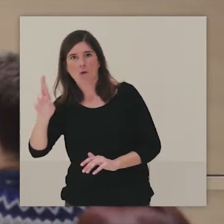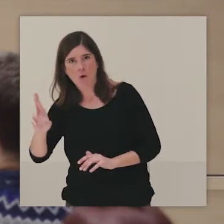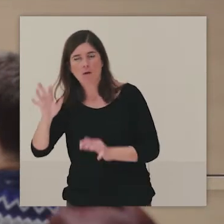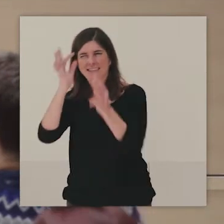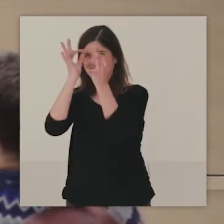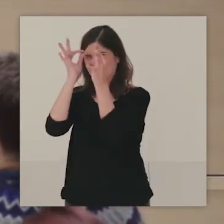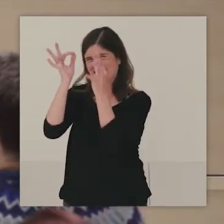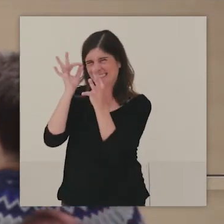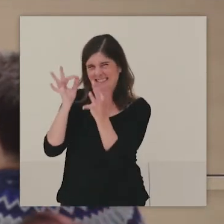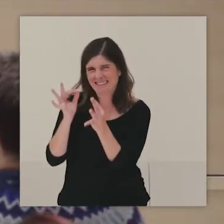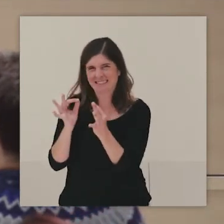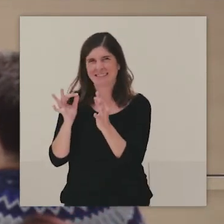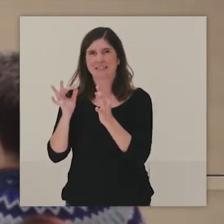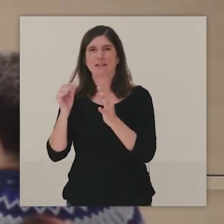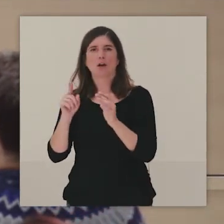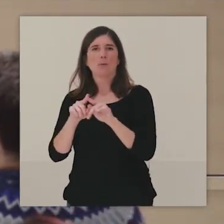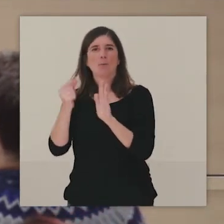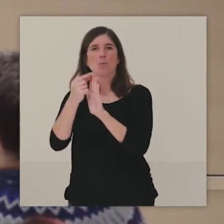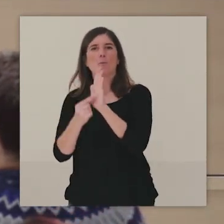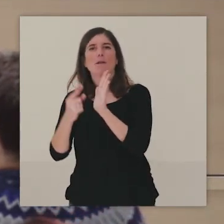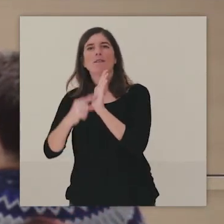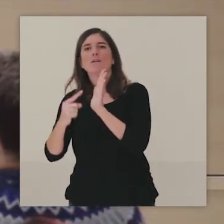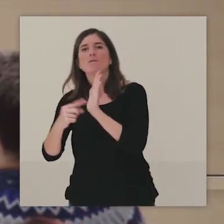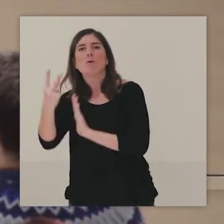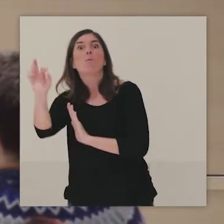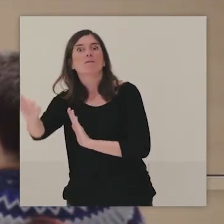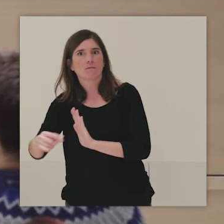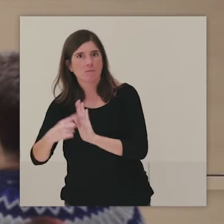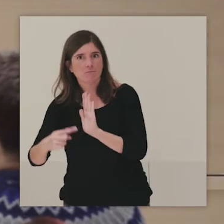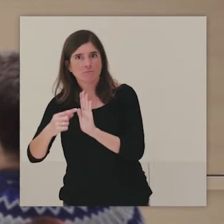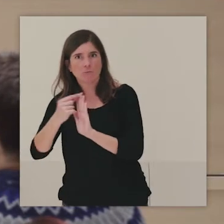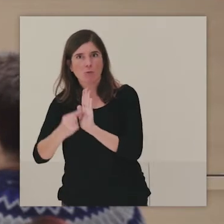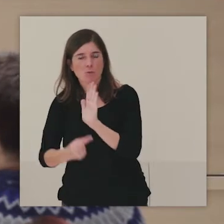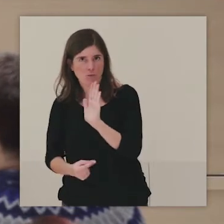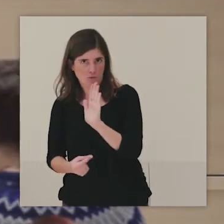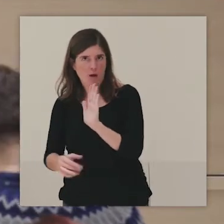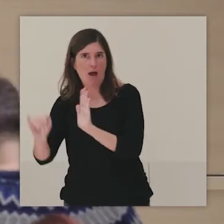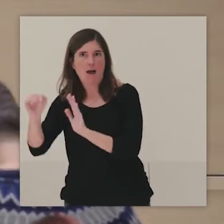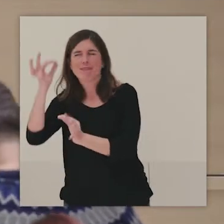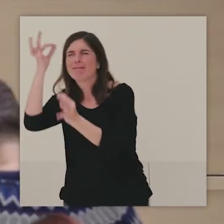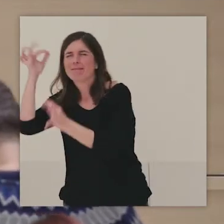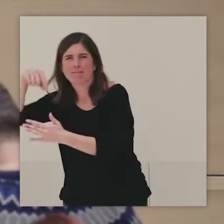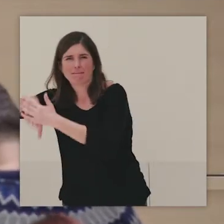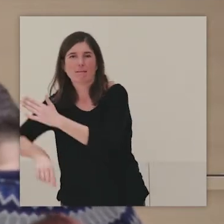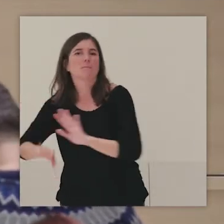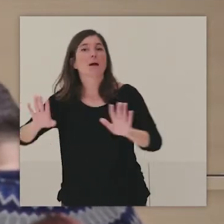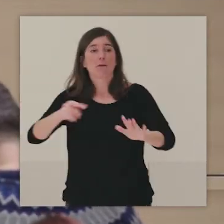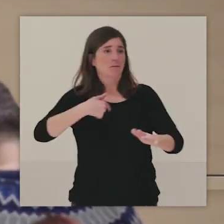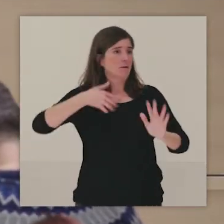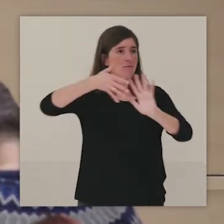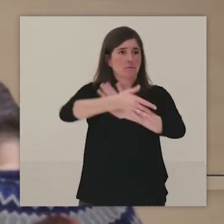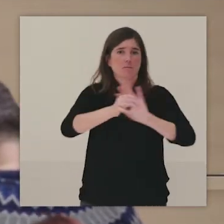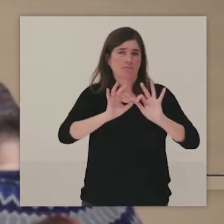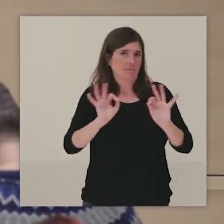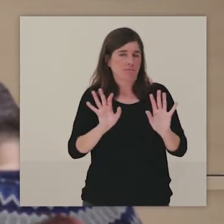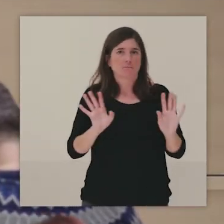en detalle, hay como 120 pautas. Bien, todos esos ya entraríamos en detalles, pero fundamentalmente